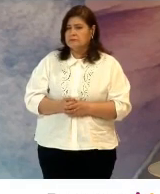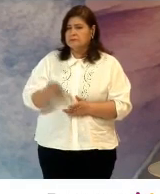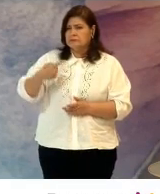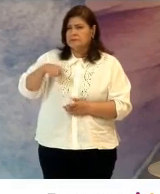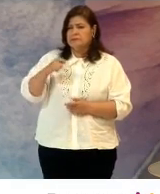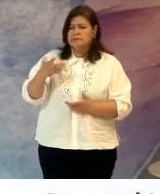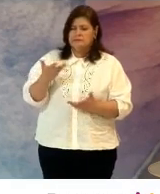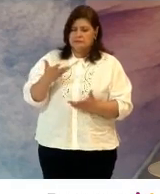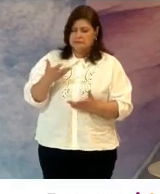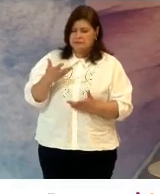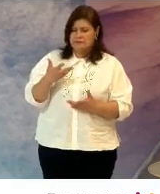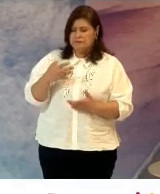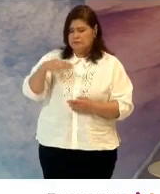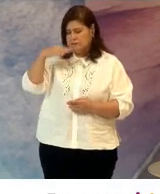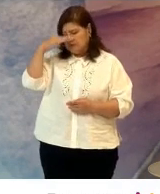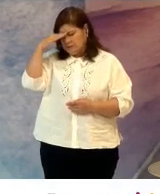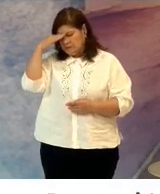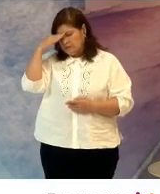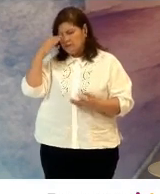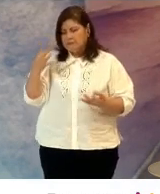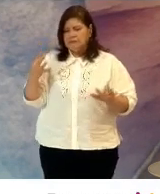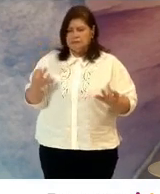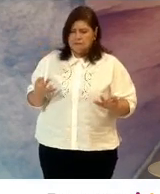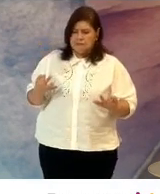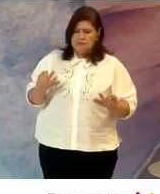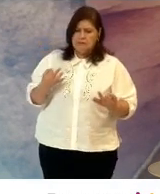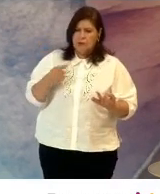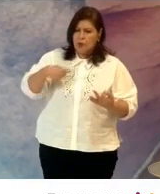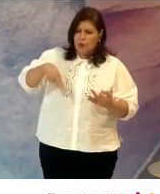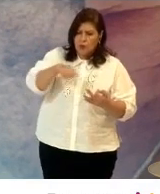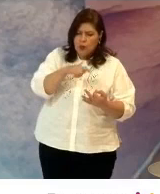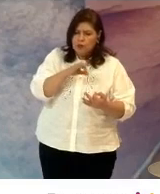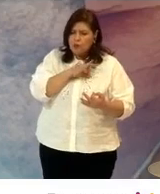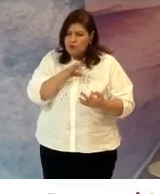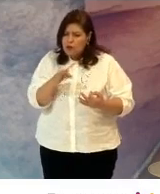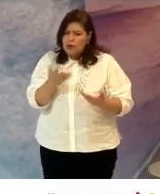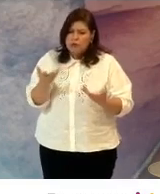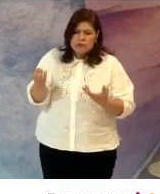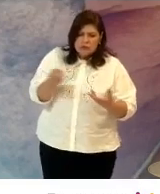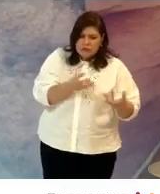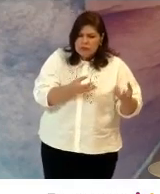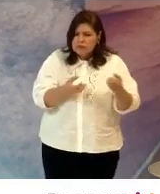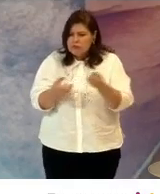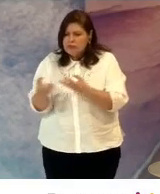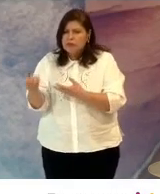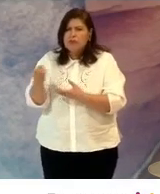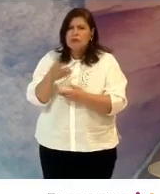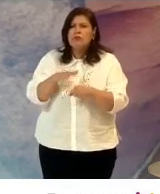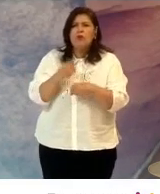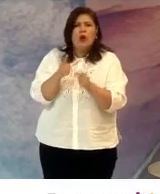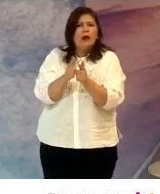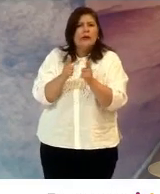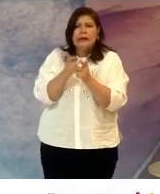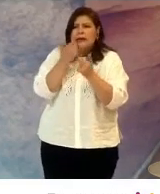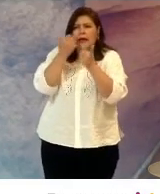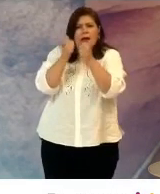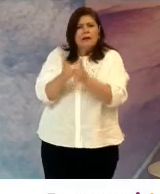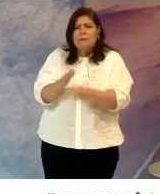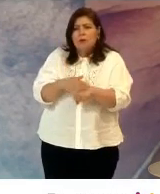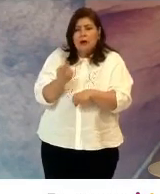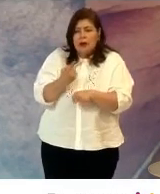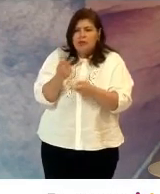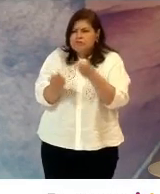reflexión y meditación. ¿Por qué estás aquí? ¿Cuál es tu propósito? ¿Qué quieres lograr? Y noté